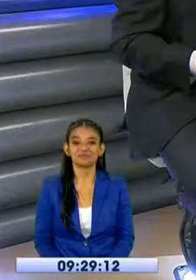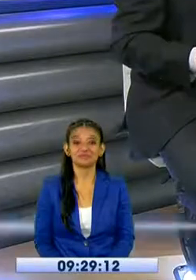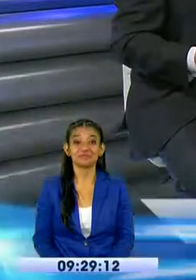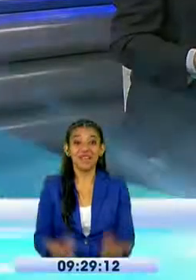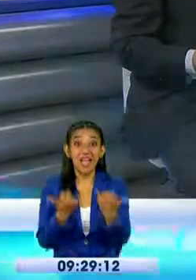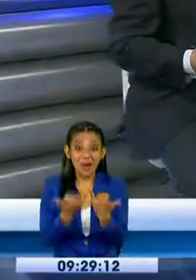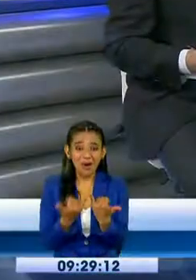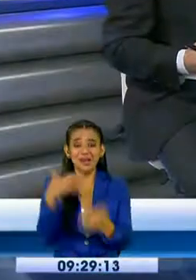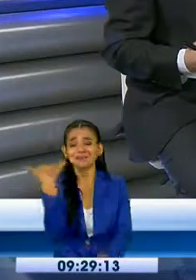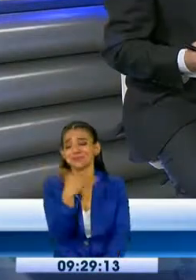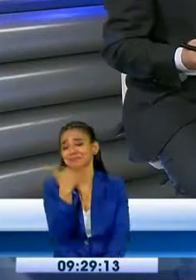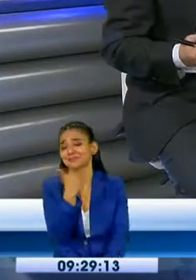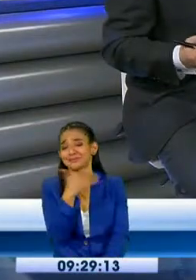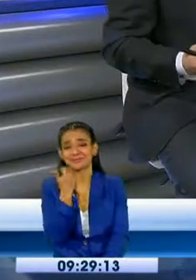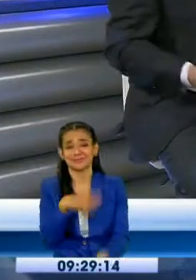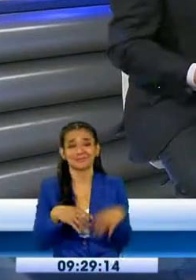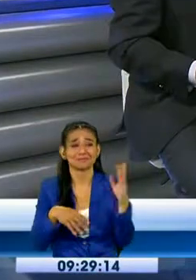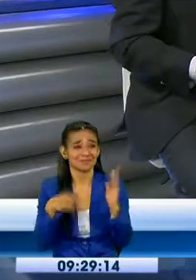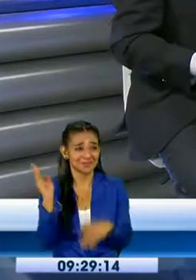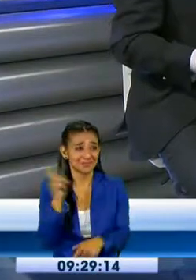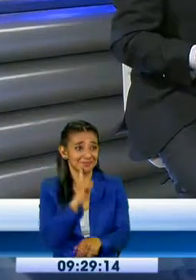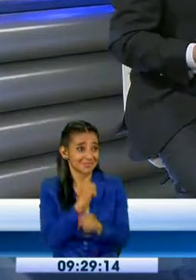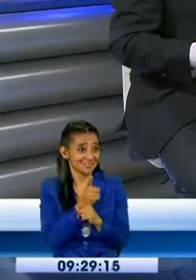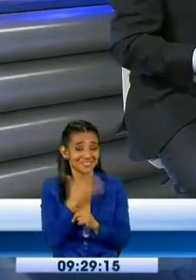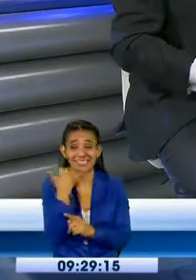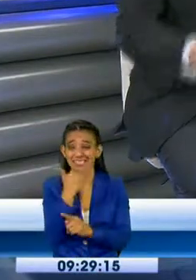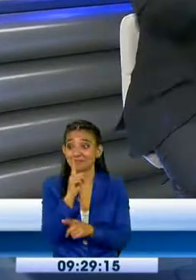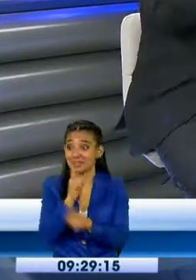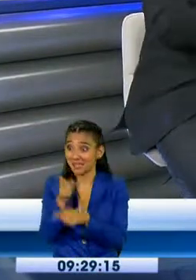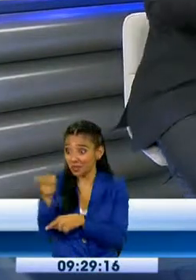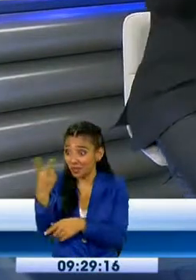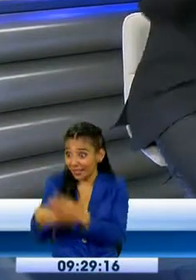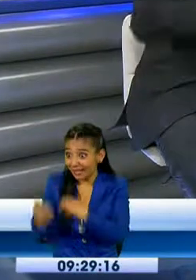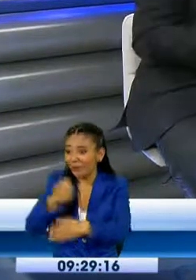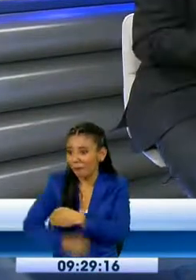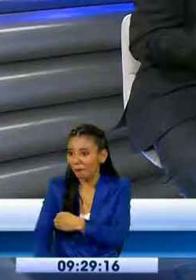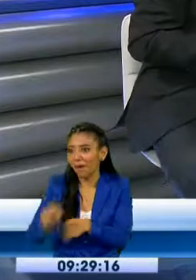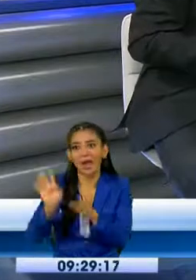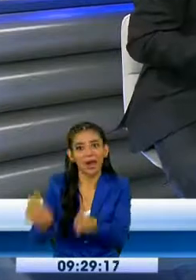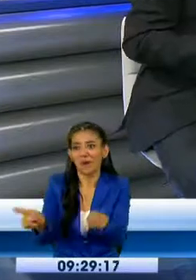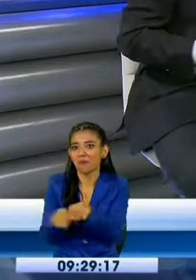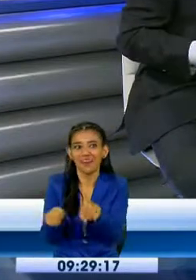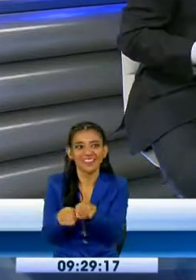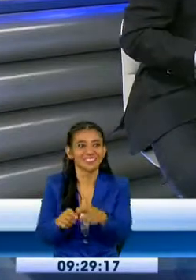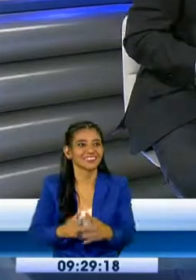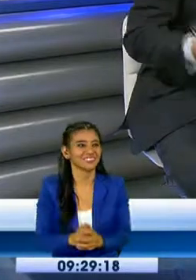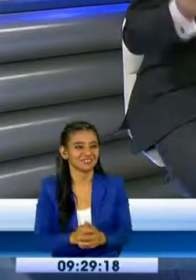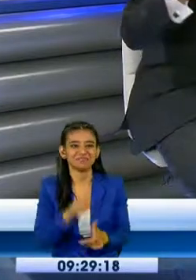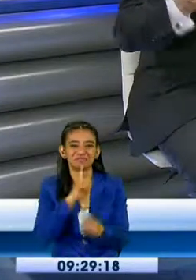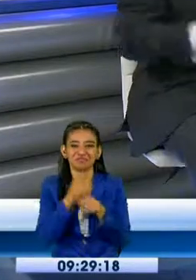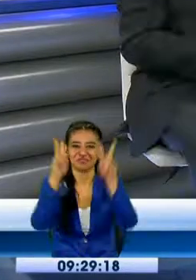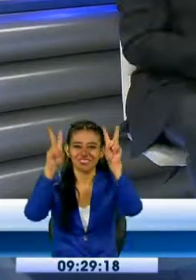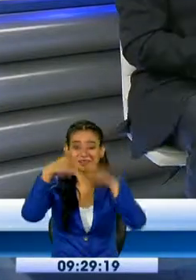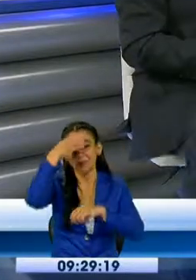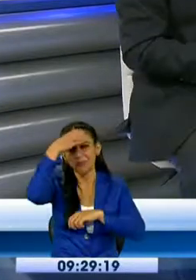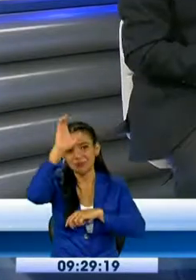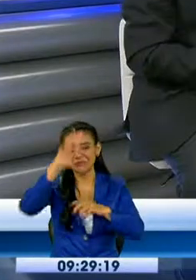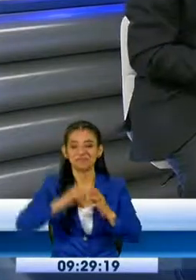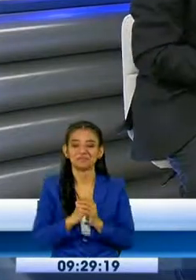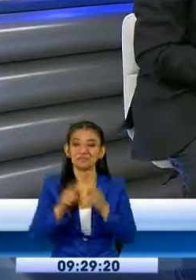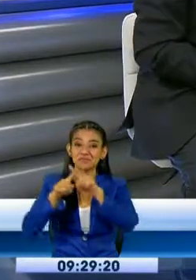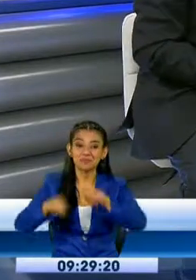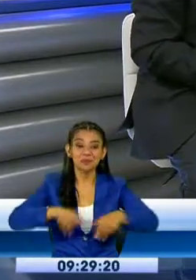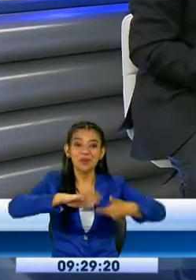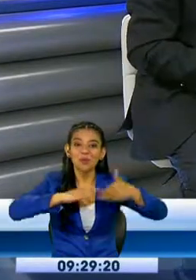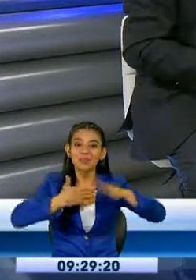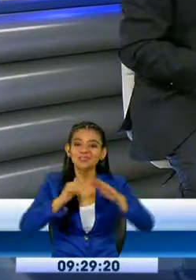Sonreír más de la cuenta, mundo superior. Sí, así van a ser tu hijo. Cambiemos a nota, a nuestra nota pluricultural. Decenas de comuneros festejan